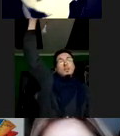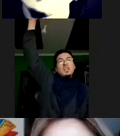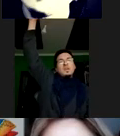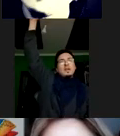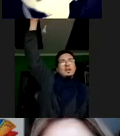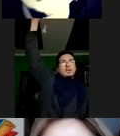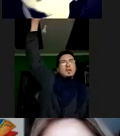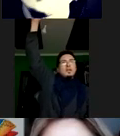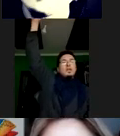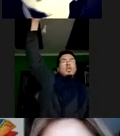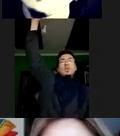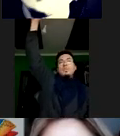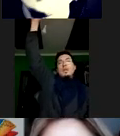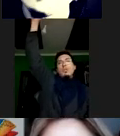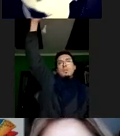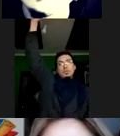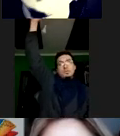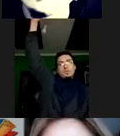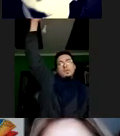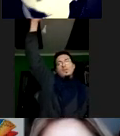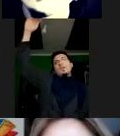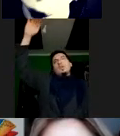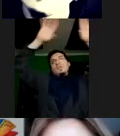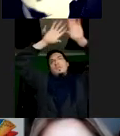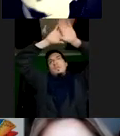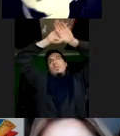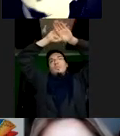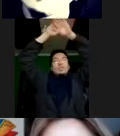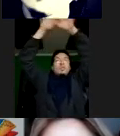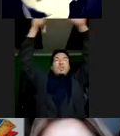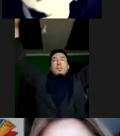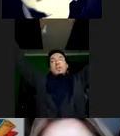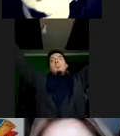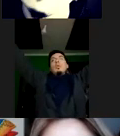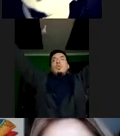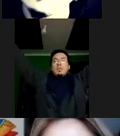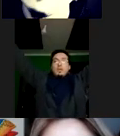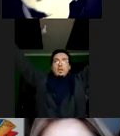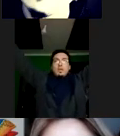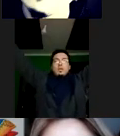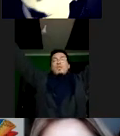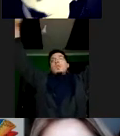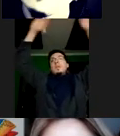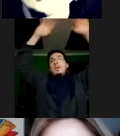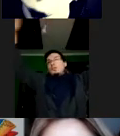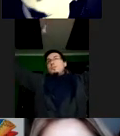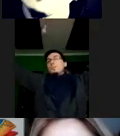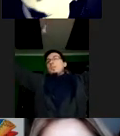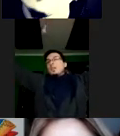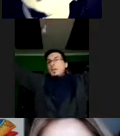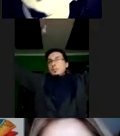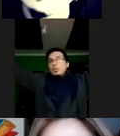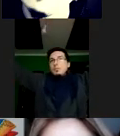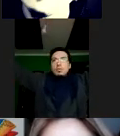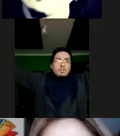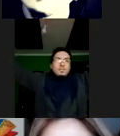está normalizada la casa, no va a superar los 2 metros. Y si ustedes lo hacen desde los 2,10 metros, por ejemplo, el corte, no van a ver nada de eso, simplemente